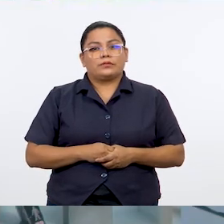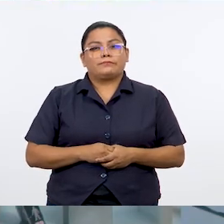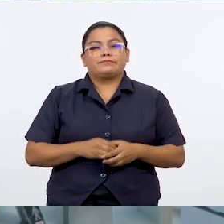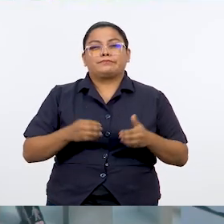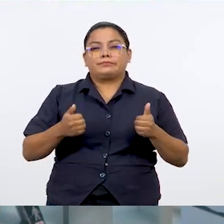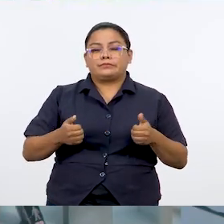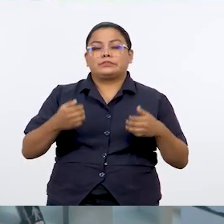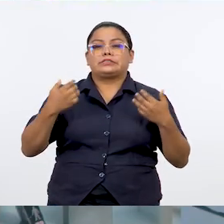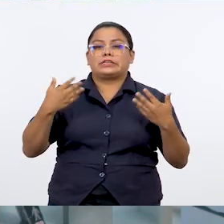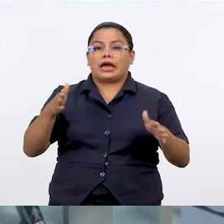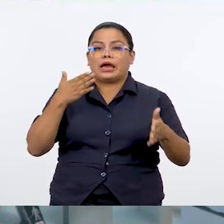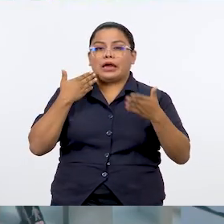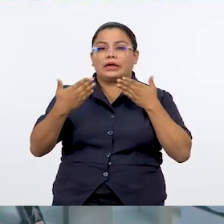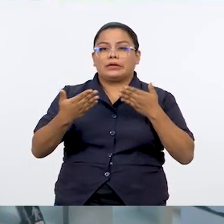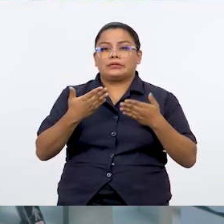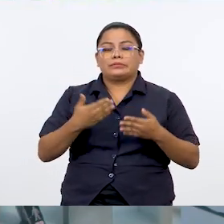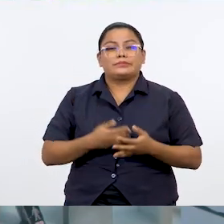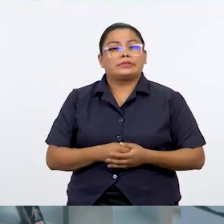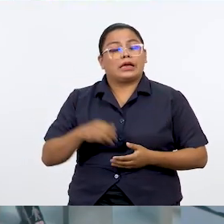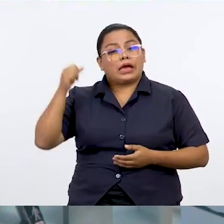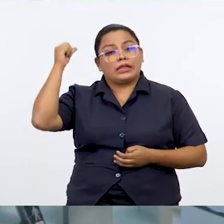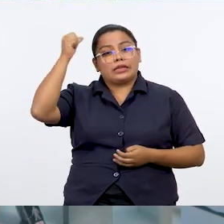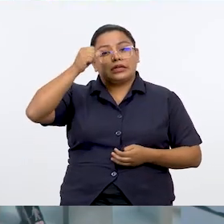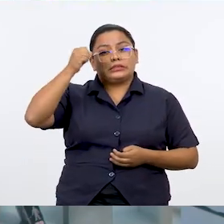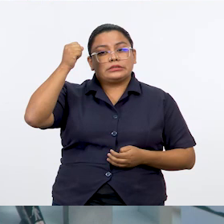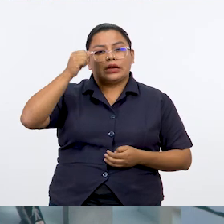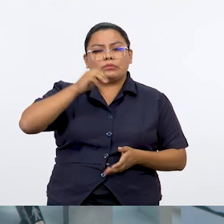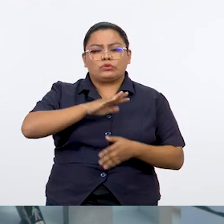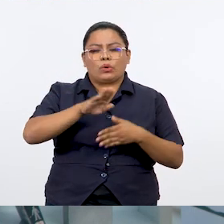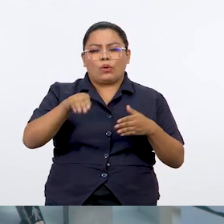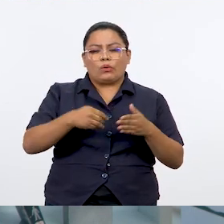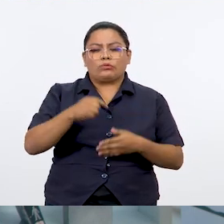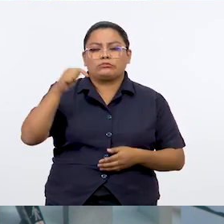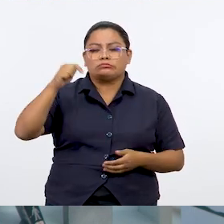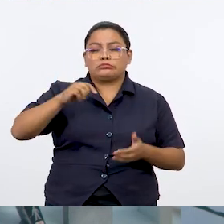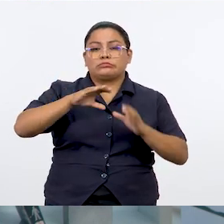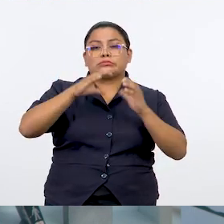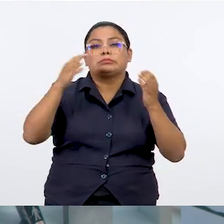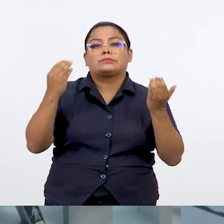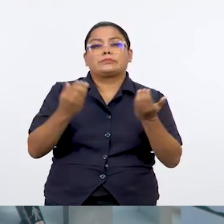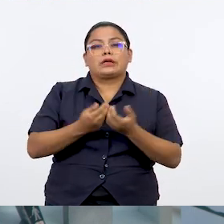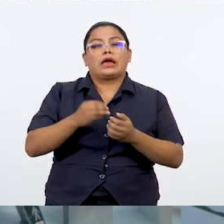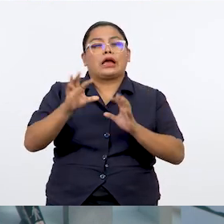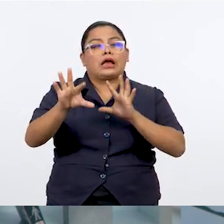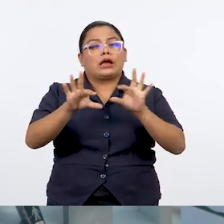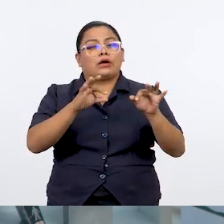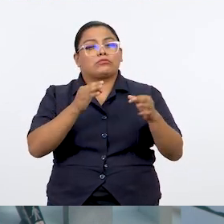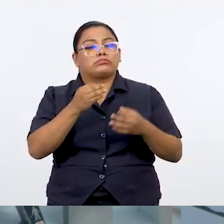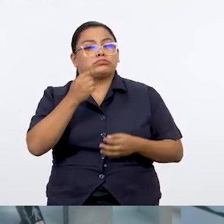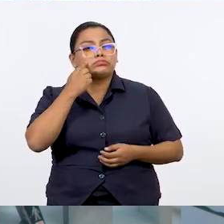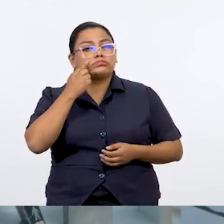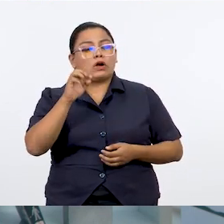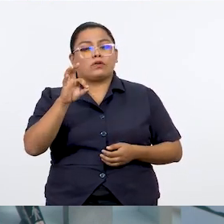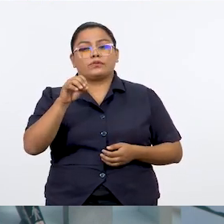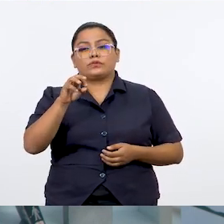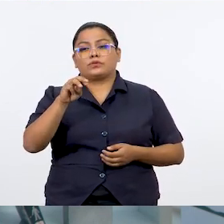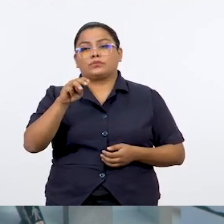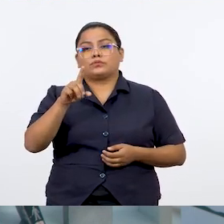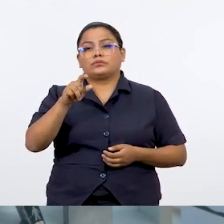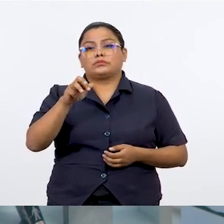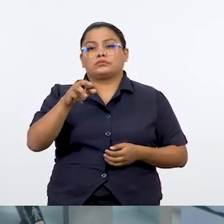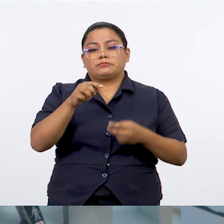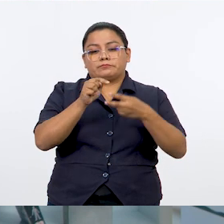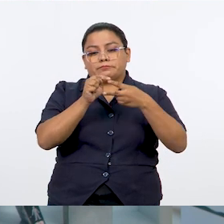Bien, como Wendy ya lo mencionaba y como hemos analizado a lo largo de todo este webinar, hay algunas fórmulas que podemos deducir a partir